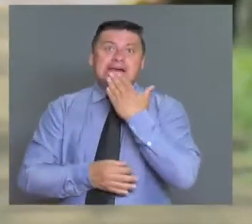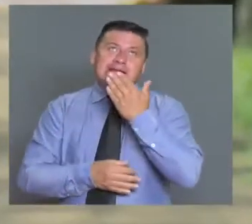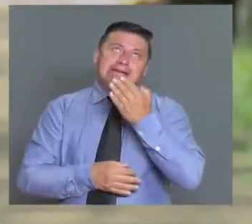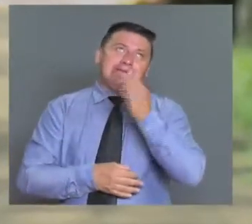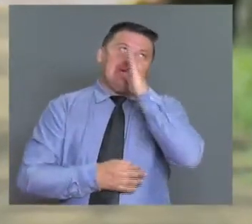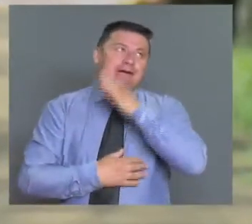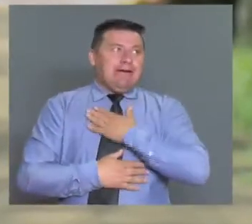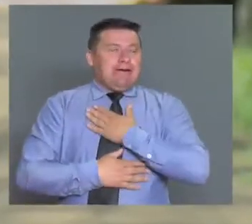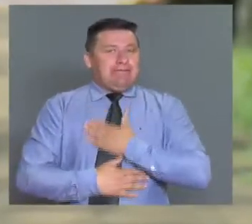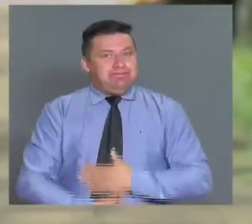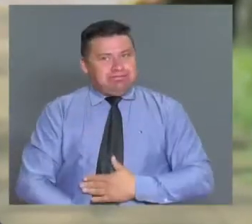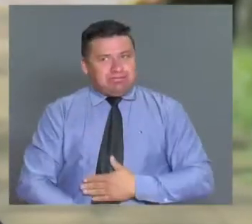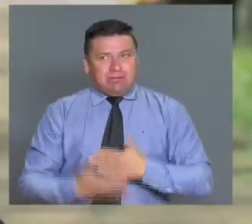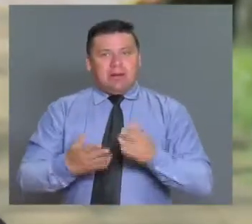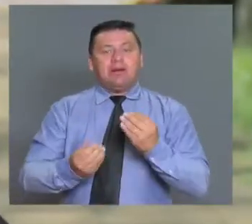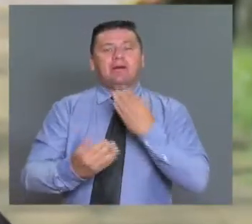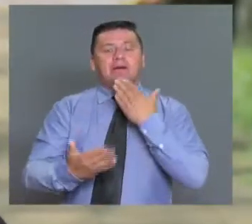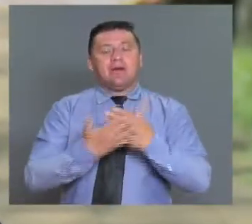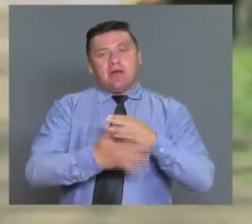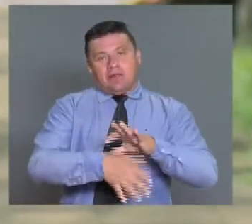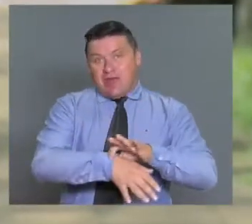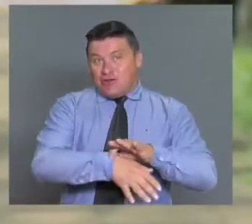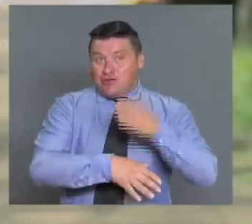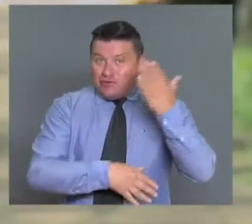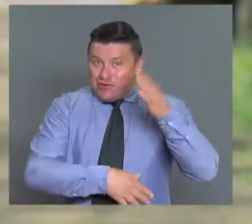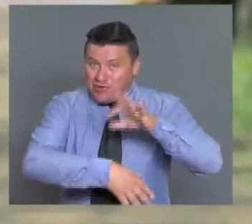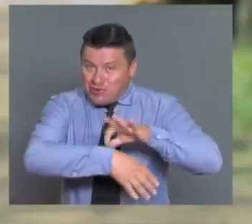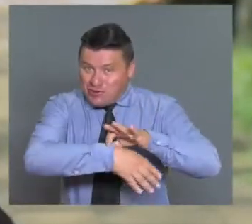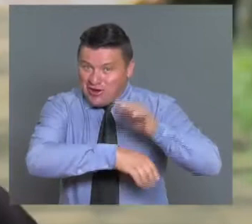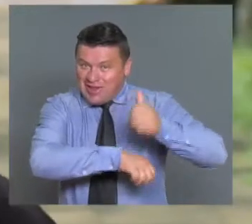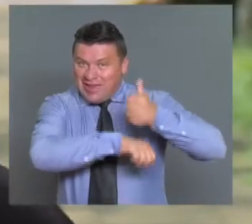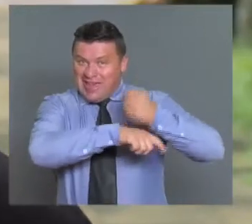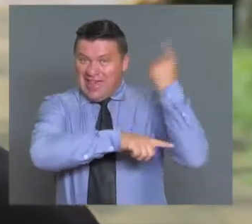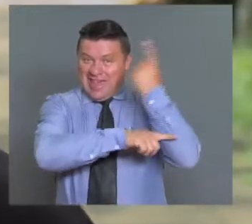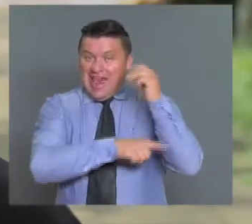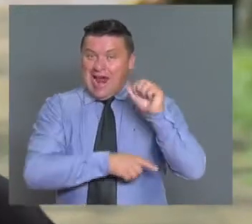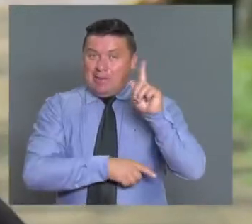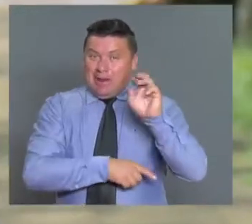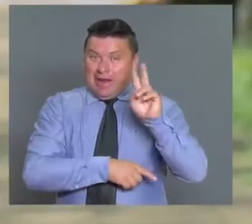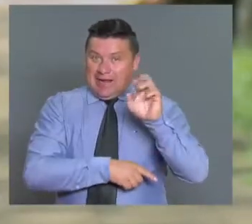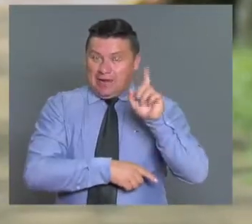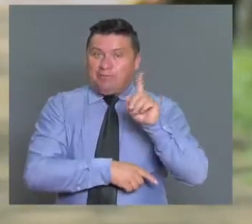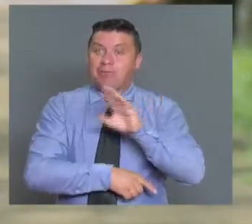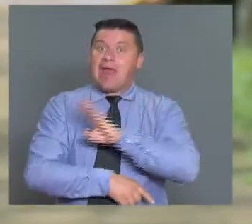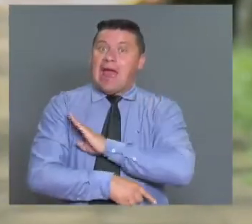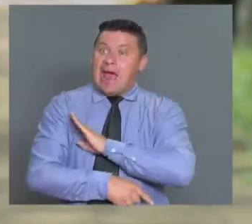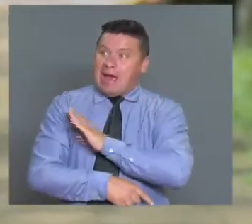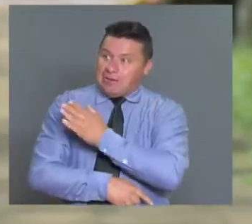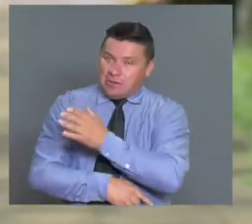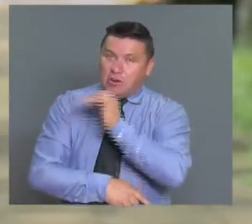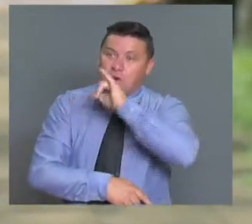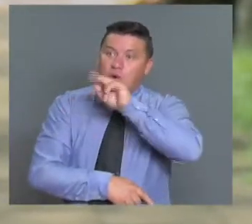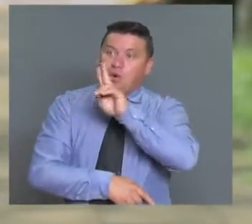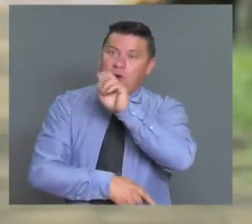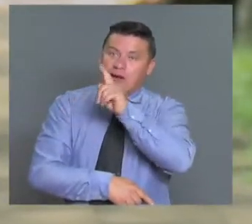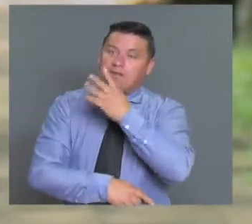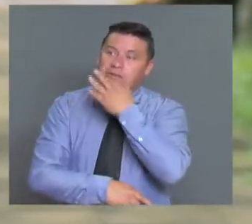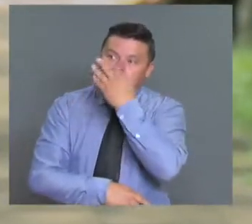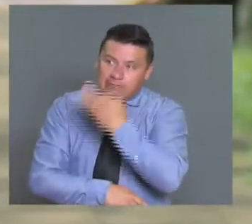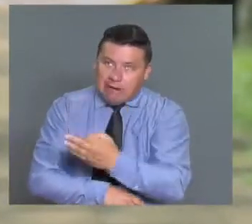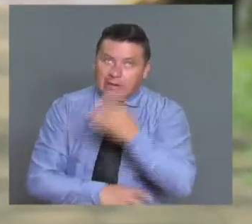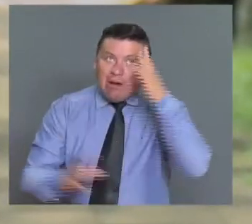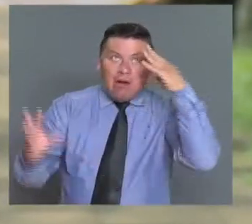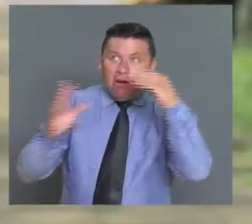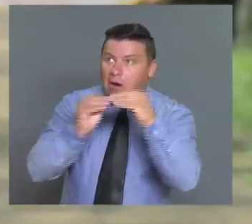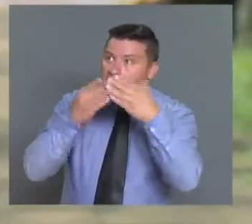Dios. Muchas gracias al doctor Albeiro, que nos colaboró, estuvo muy pendiente, a nuestro alcalde William Enrique Santana, de verdad que